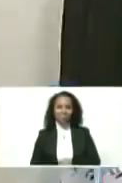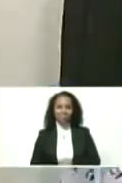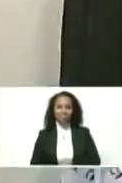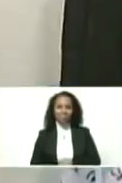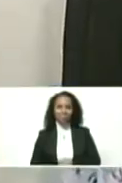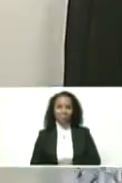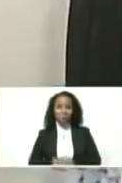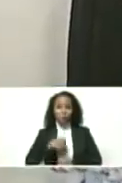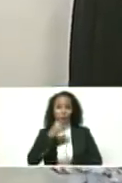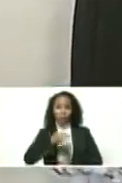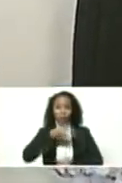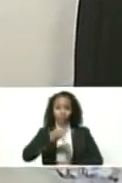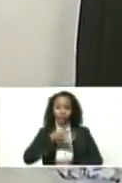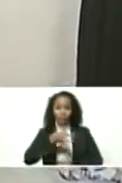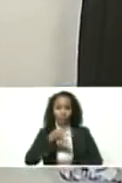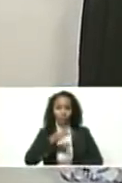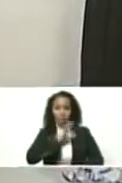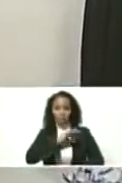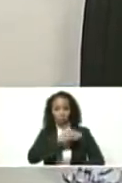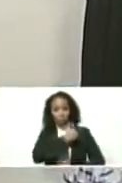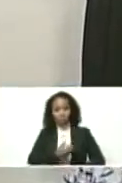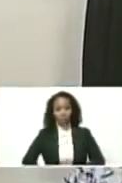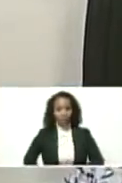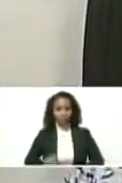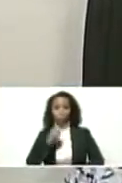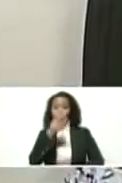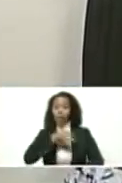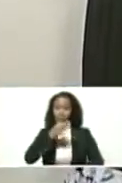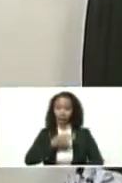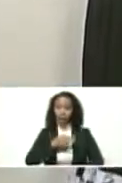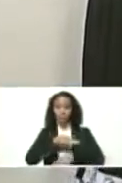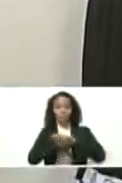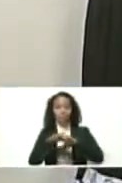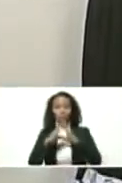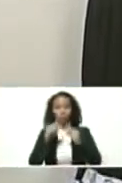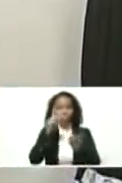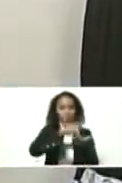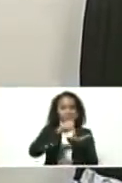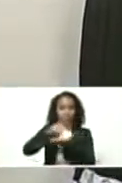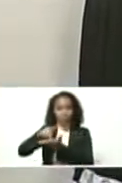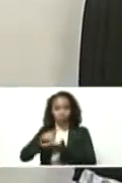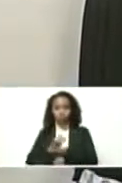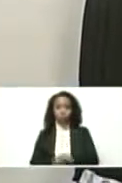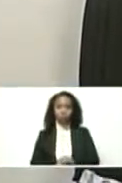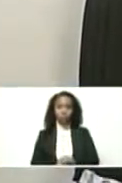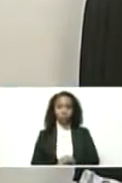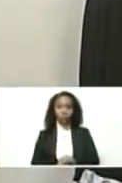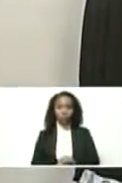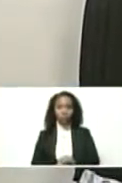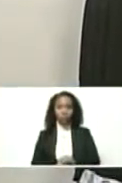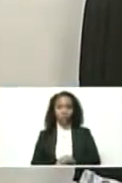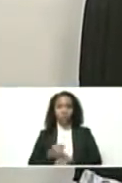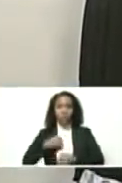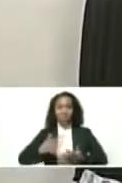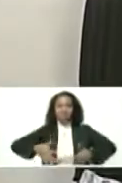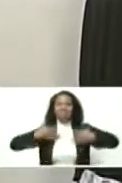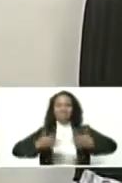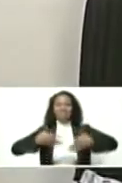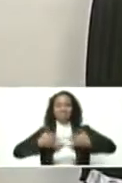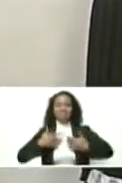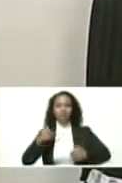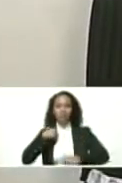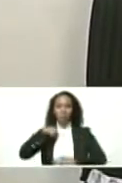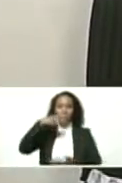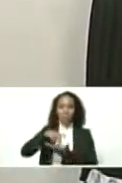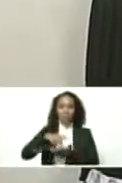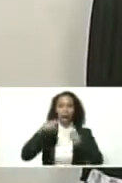buenas tardes. Buenas tardes, señor presidente. Buenas tardes, ministra, a todos los presentes. Bueno, súper contenta, emocionada por estar aquí,